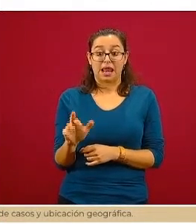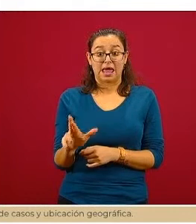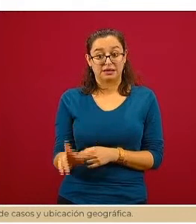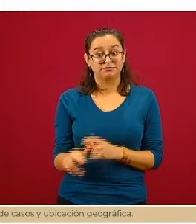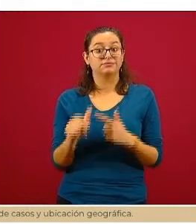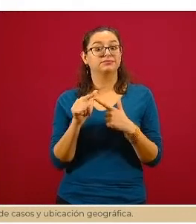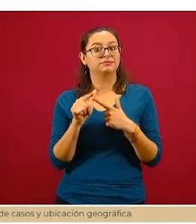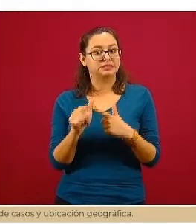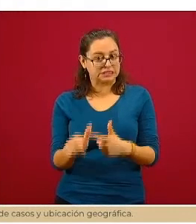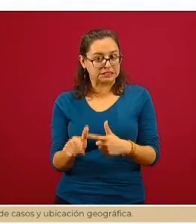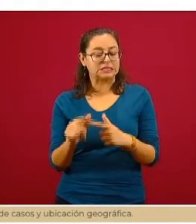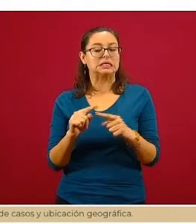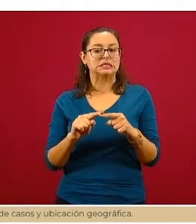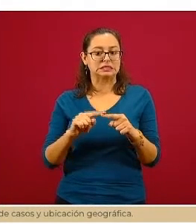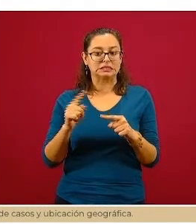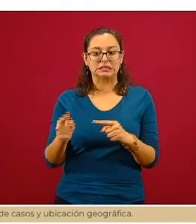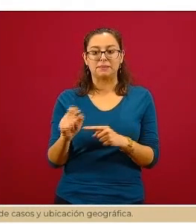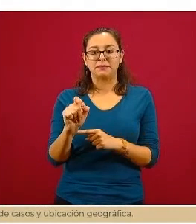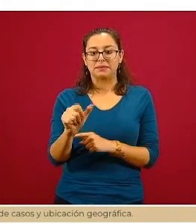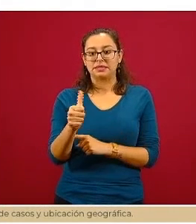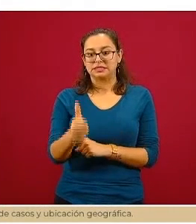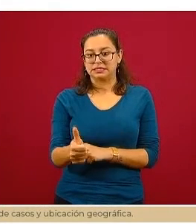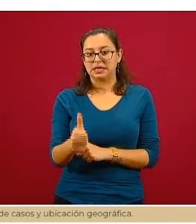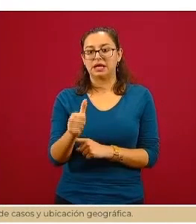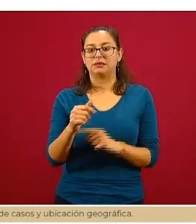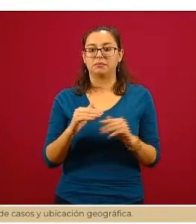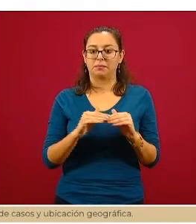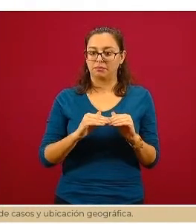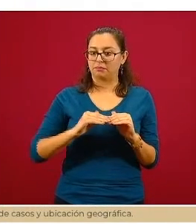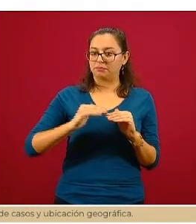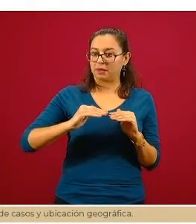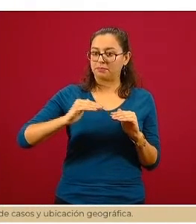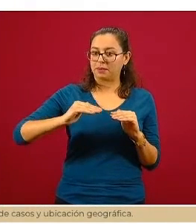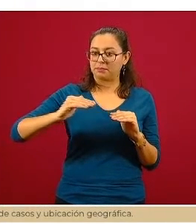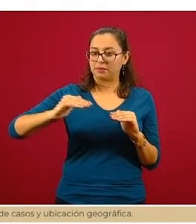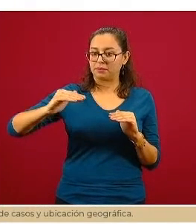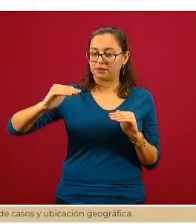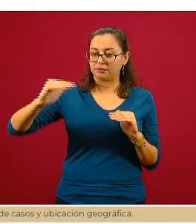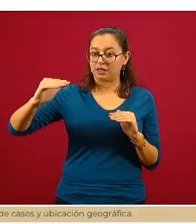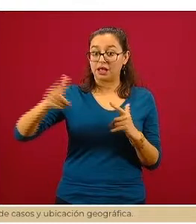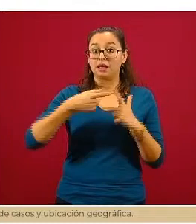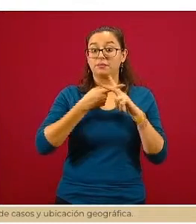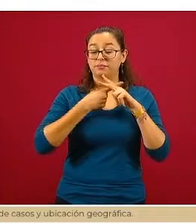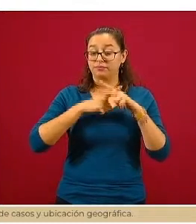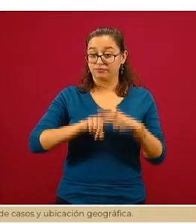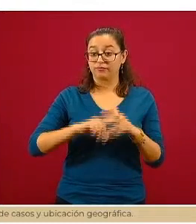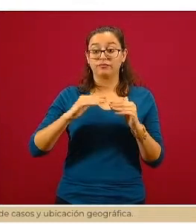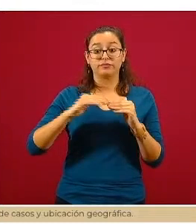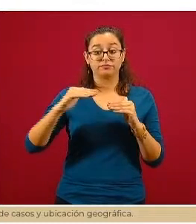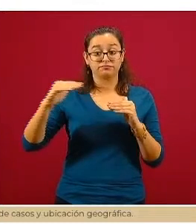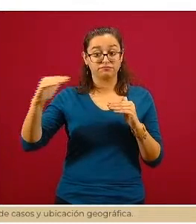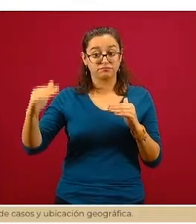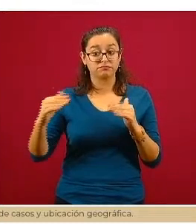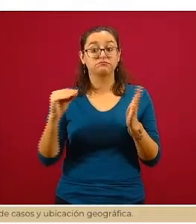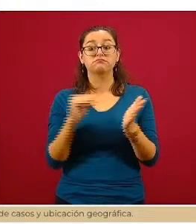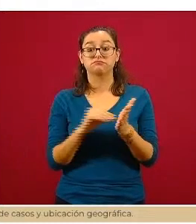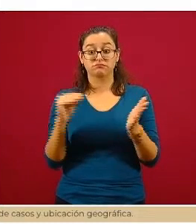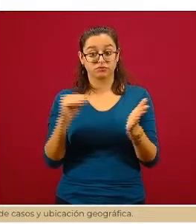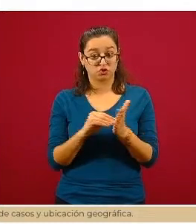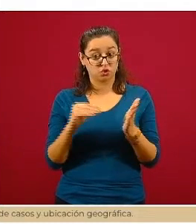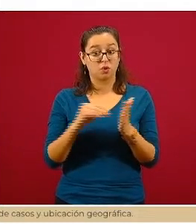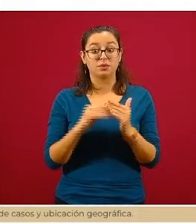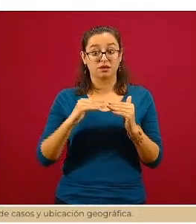una tendencia ascendente a partir de la semana 26, una epidemia más reciente en el municipio de Bacalar, que todavía muestra